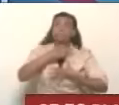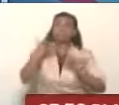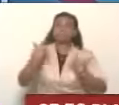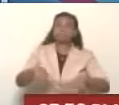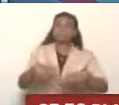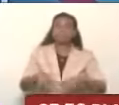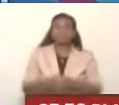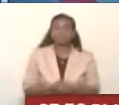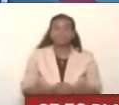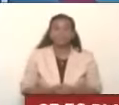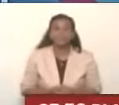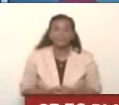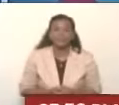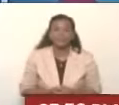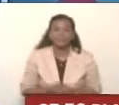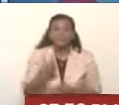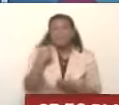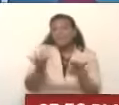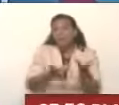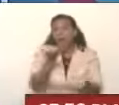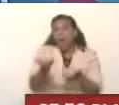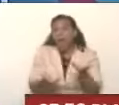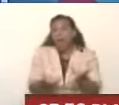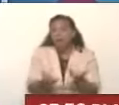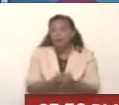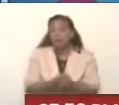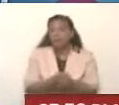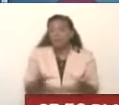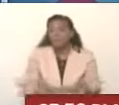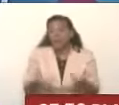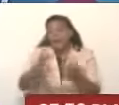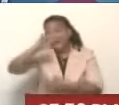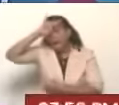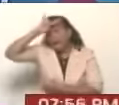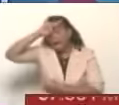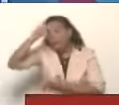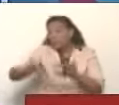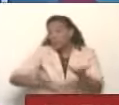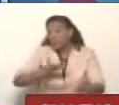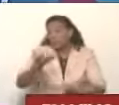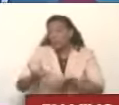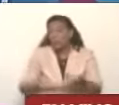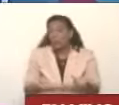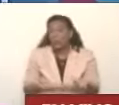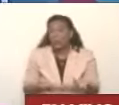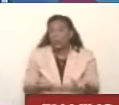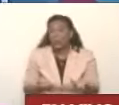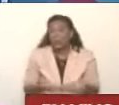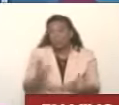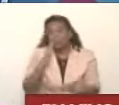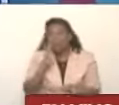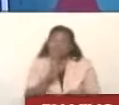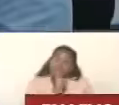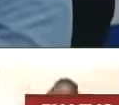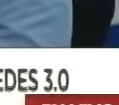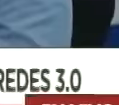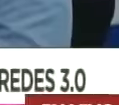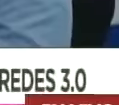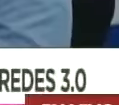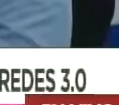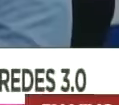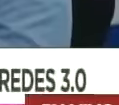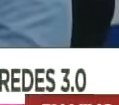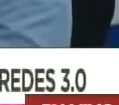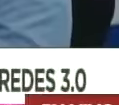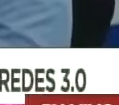Bueno, presidente, para ¿qué terminar? Paila voy. La quinta. Entonces, si no le temo a Dios, Julio, te respondo,